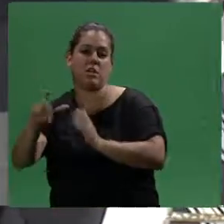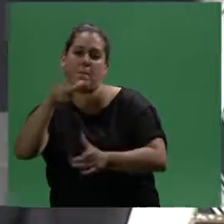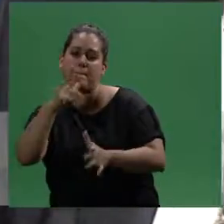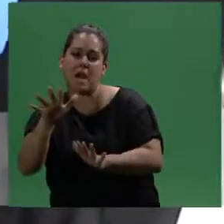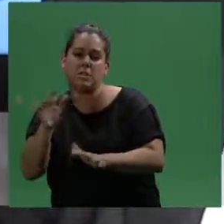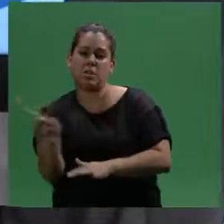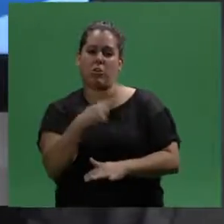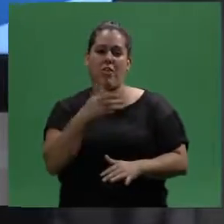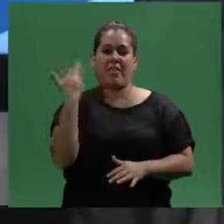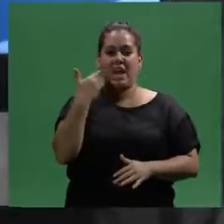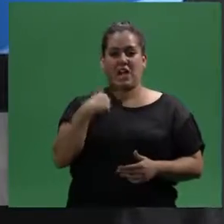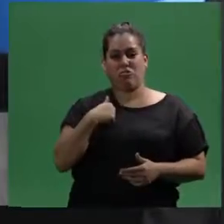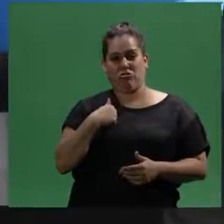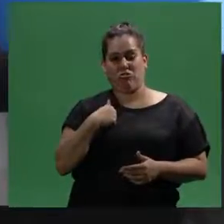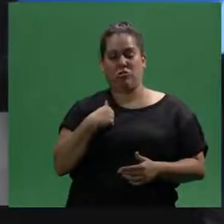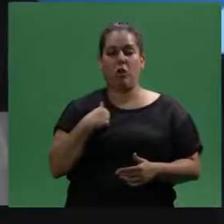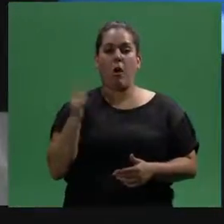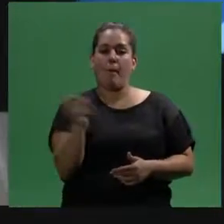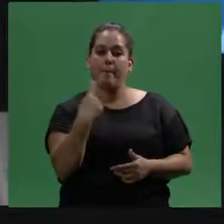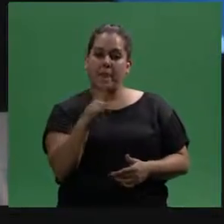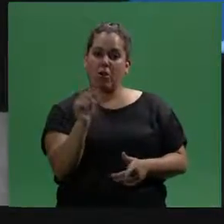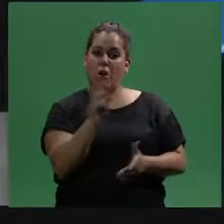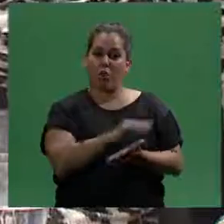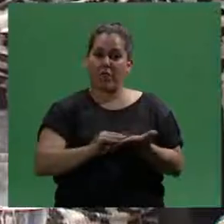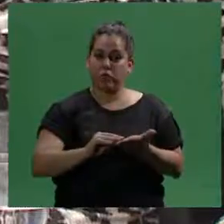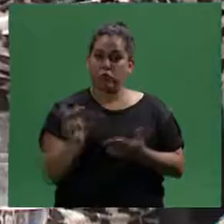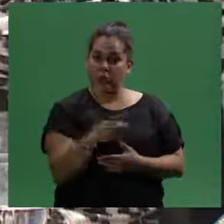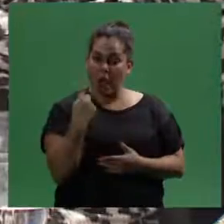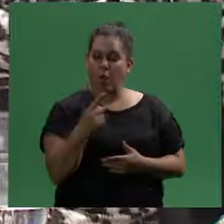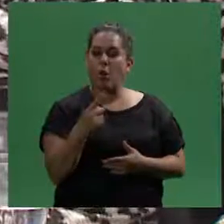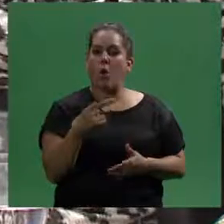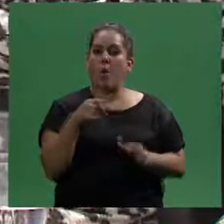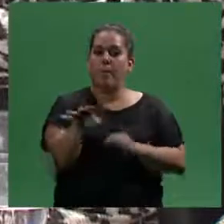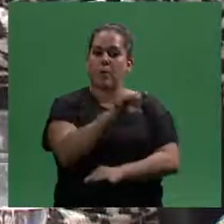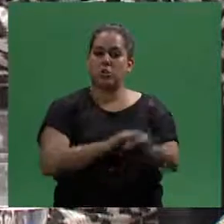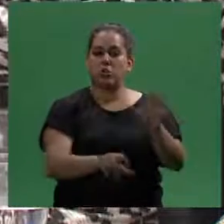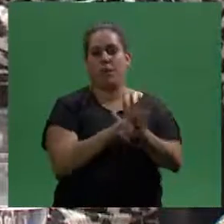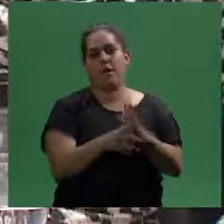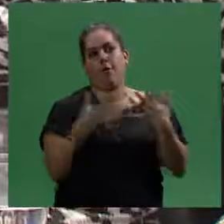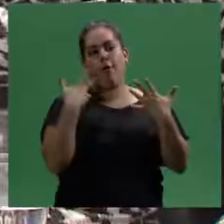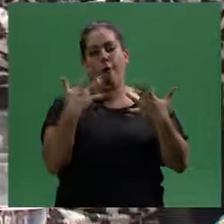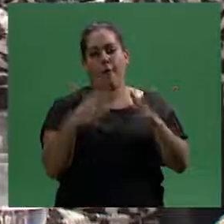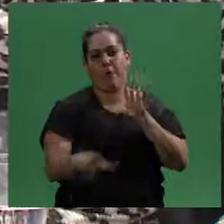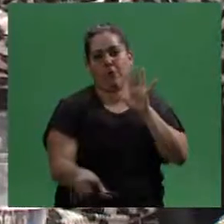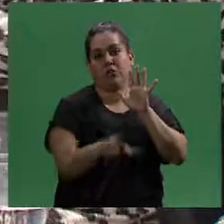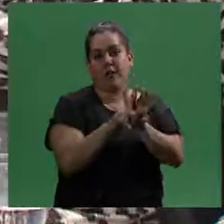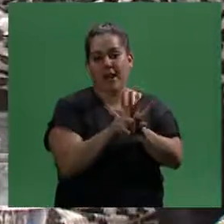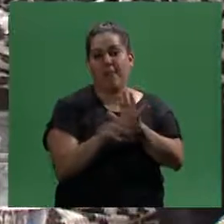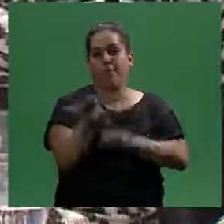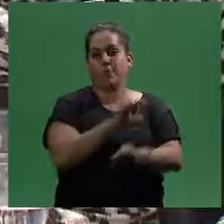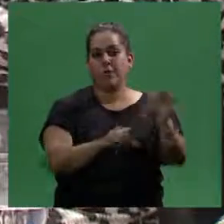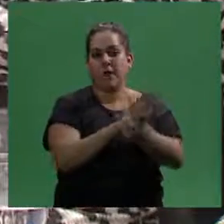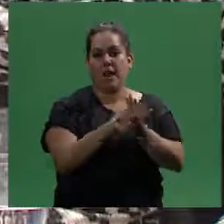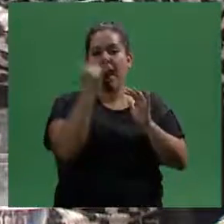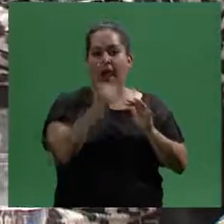que son similares a los proyectos de declaración, pero lo que concierne específicamente a la Cámara de Diputados los proyectos de ley, es una obviedad lo que voy a decir, pero bueno, es un proyecto